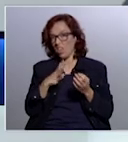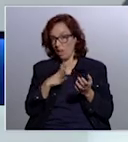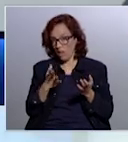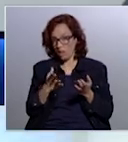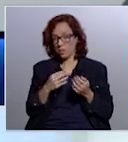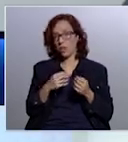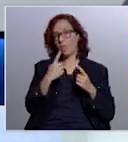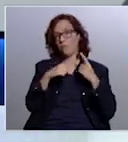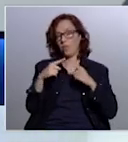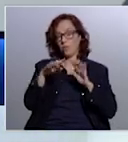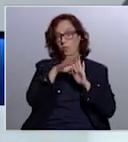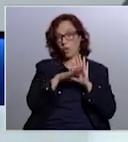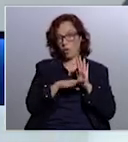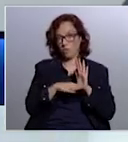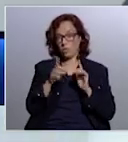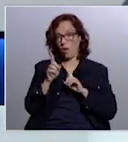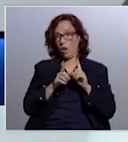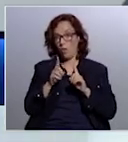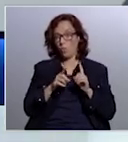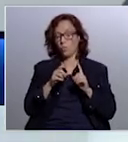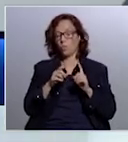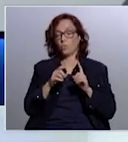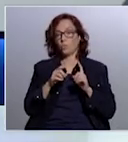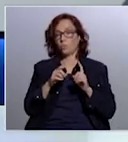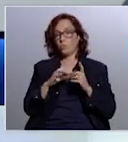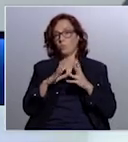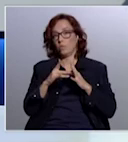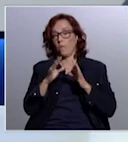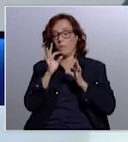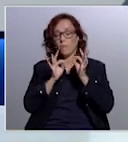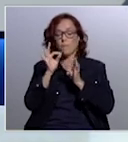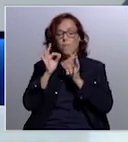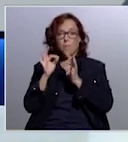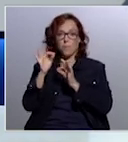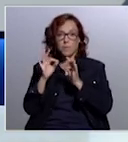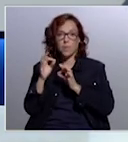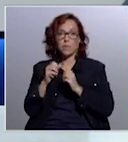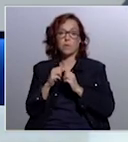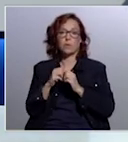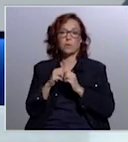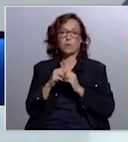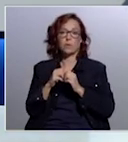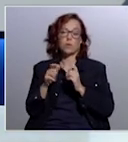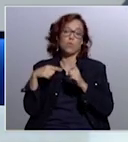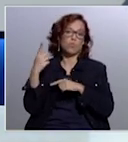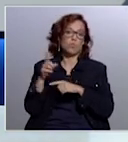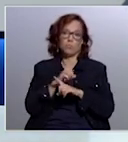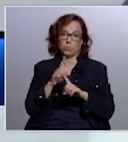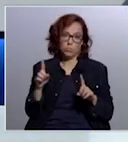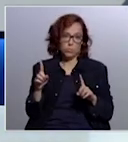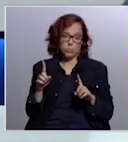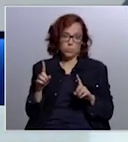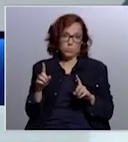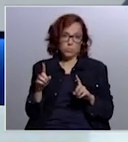hay algunos que tienen un seguimiento y dispositivos educativos que son los que te hacen medir algunos resultados y hay otros que no por qué porque